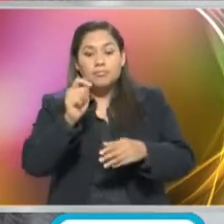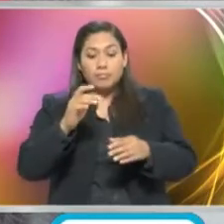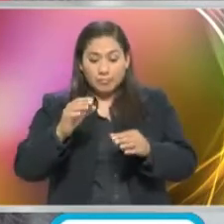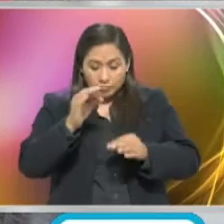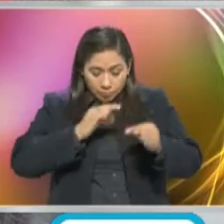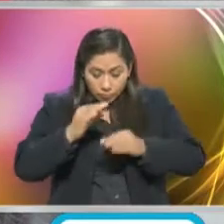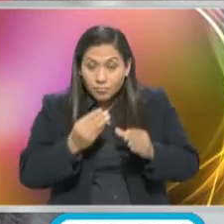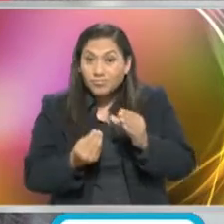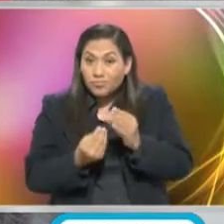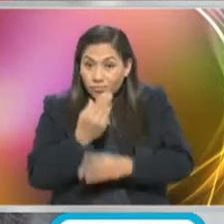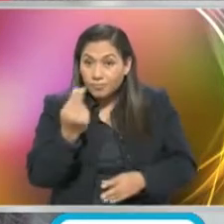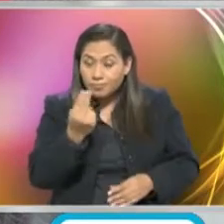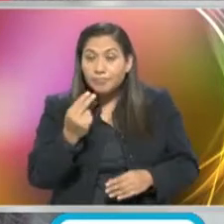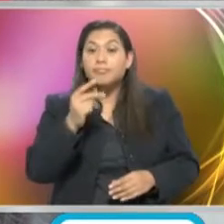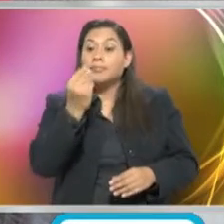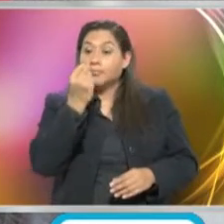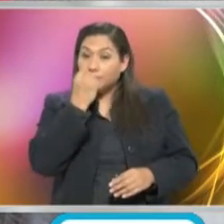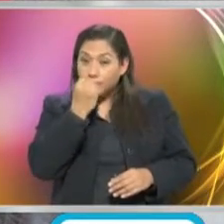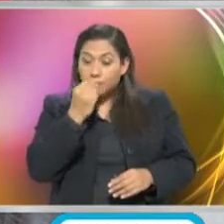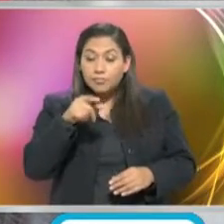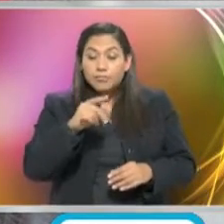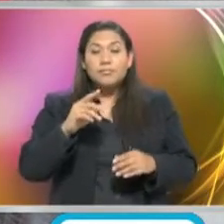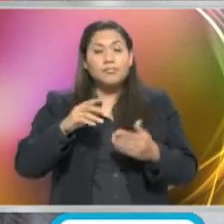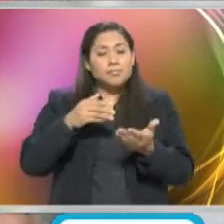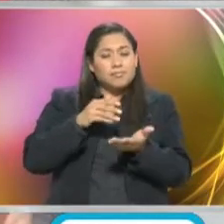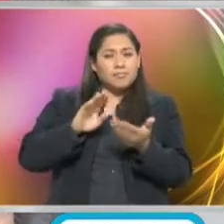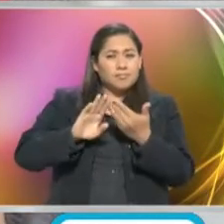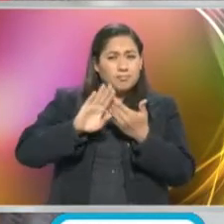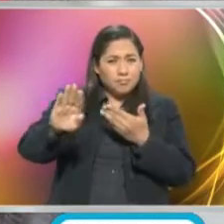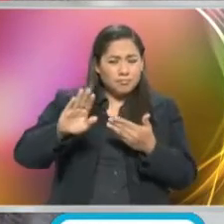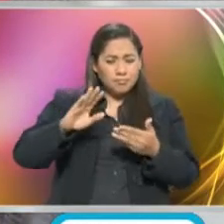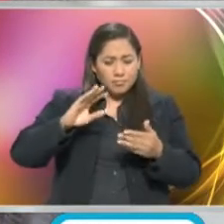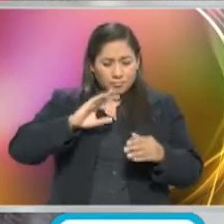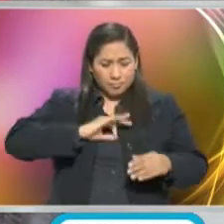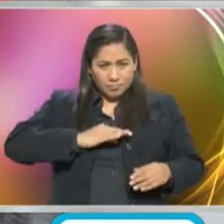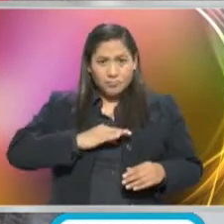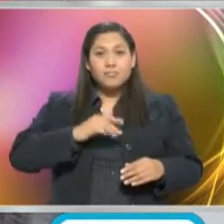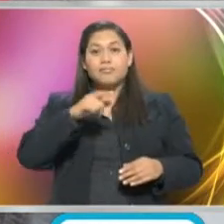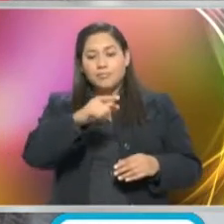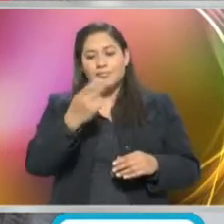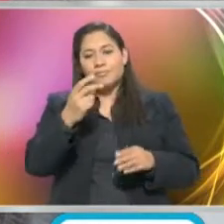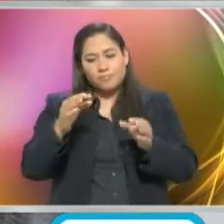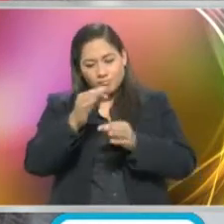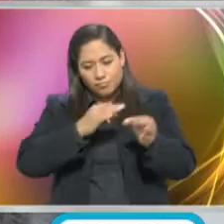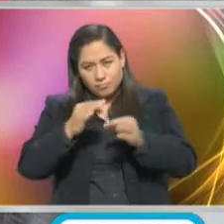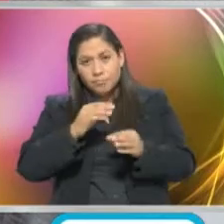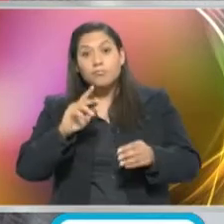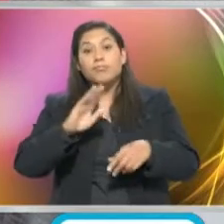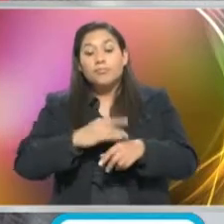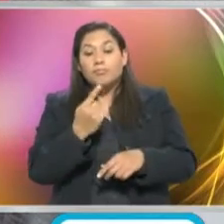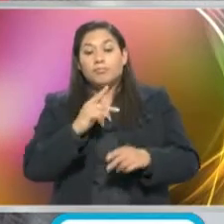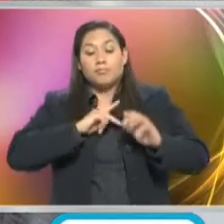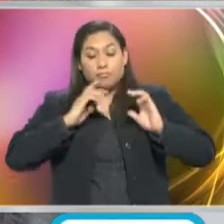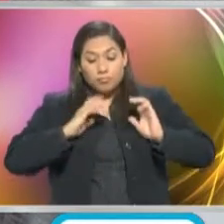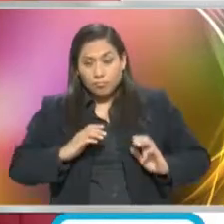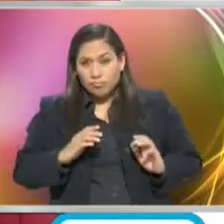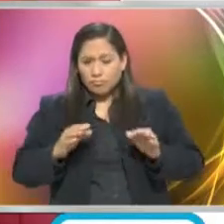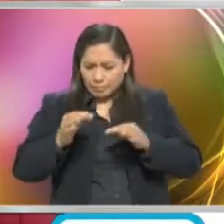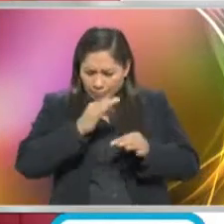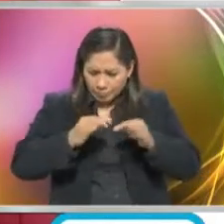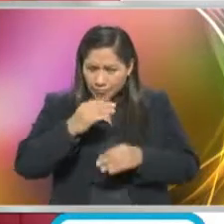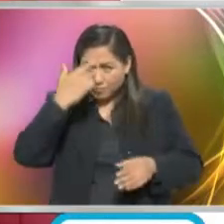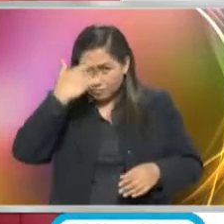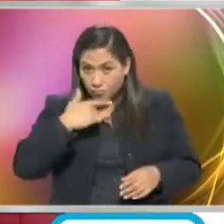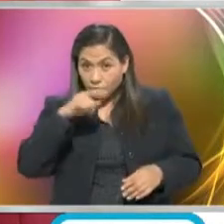yo les digo, todos los alimentos antioxidantes son regeneradores de células porque el cuerpo se está regenerando en la noche.